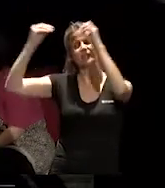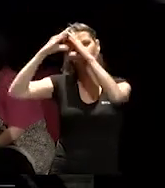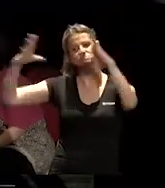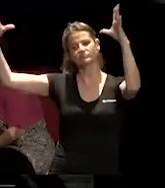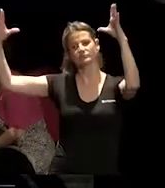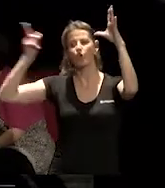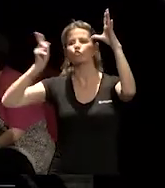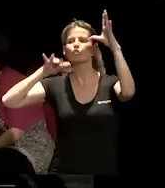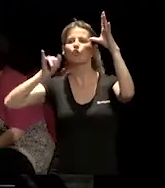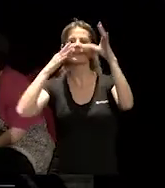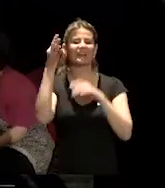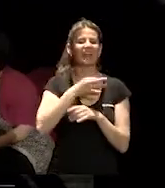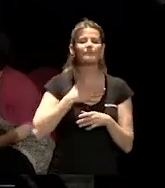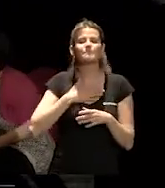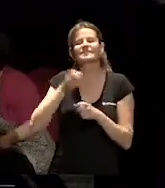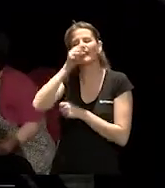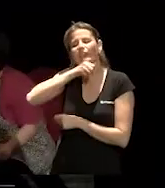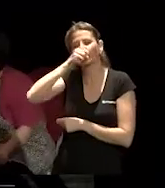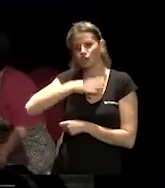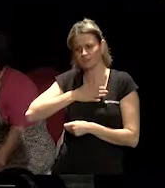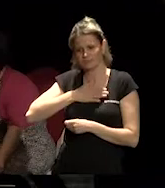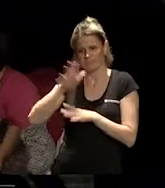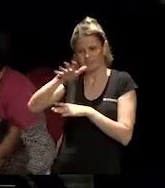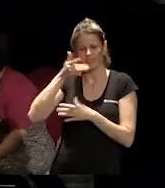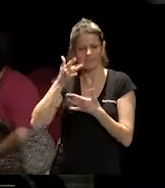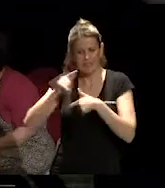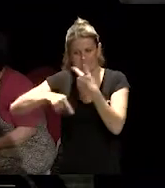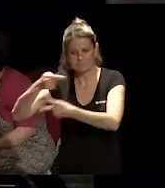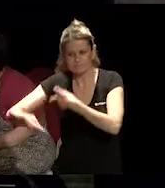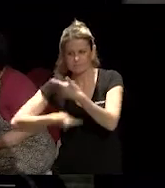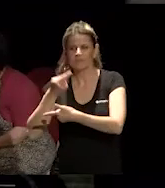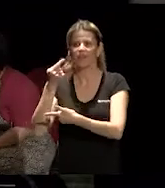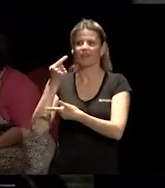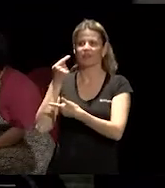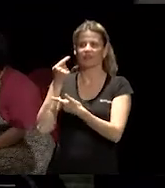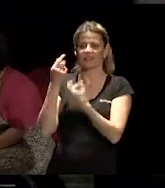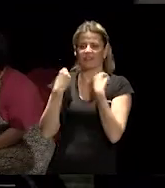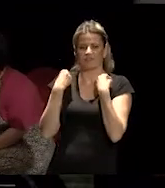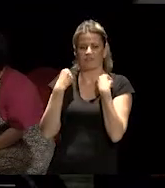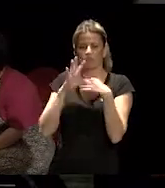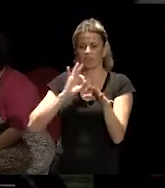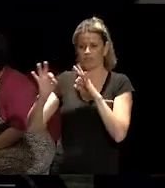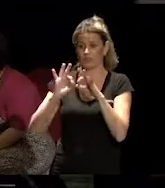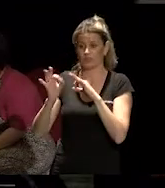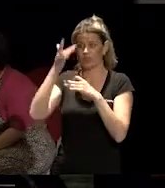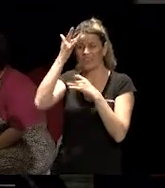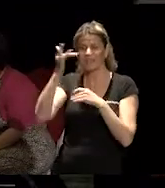en nuestro día a día de los ensayos, y que realmente es esa imagen simbólica que somos capaces de proyectar